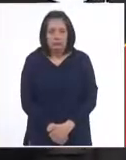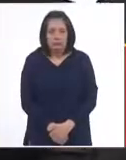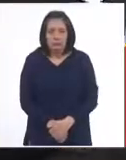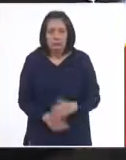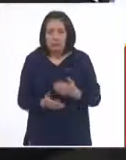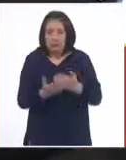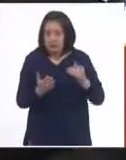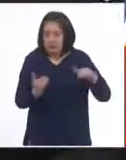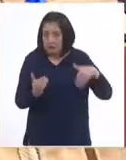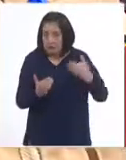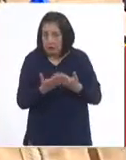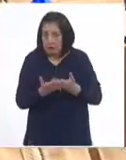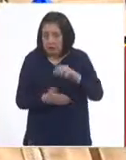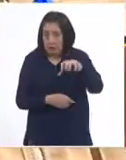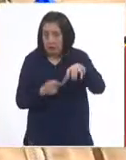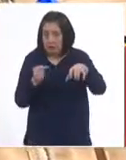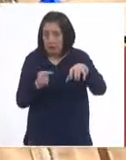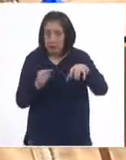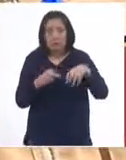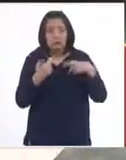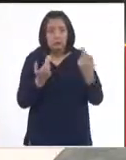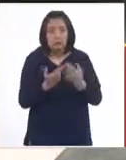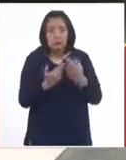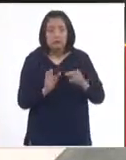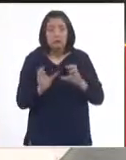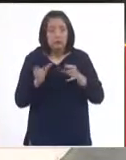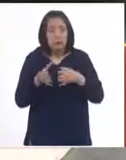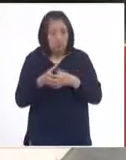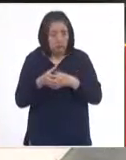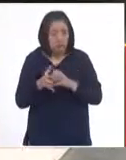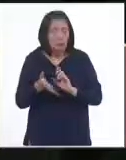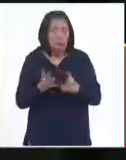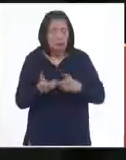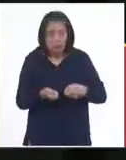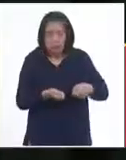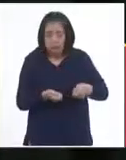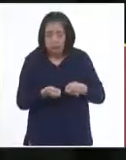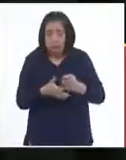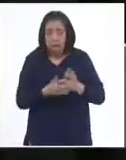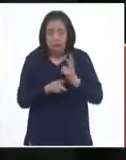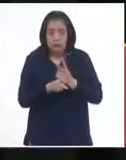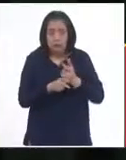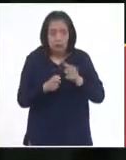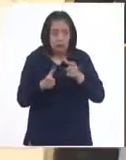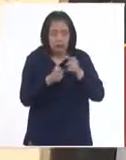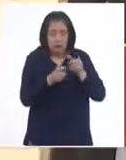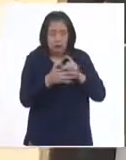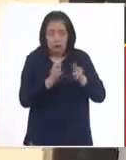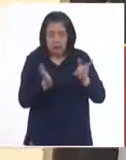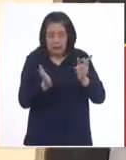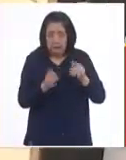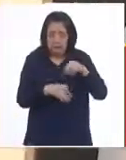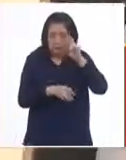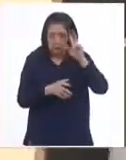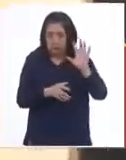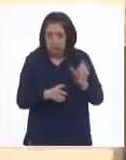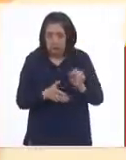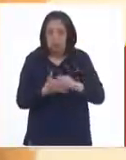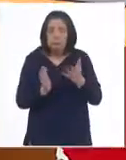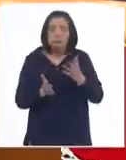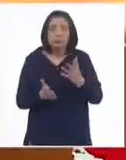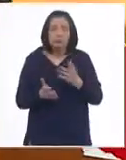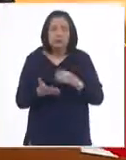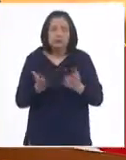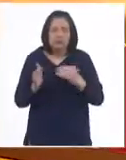Antes de llegar hasta este local donde se reunió con la Confederación Nacional de Rondas Campesinas Urbanas y Nativas del Perú, el candidato de Lápiz estuvo